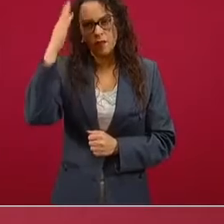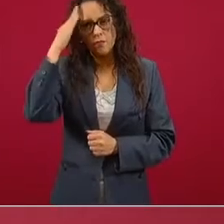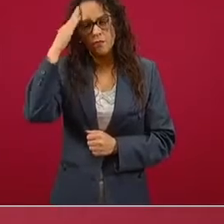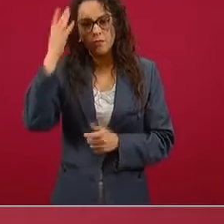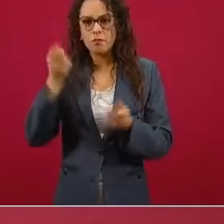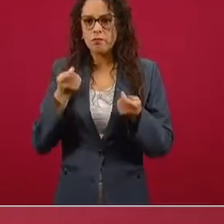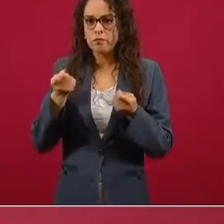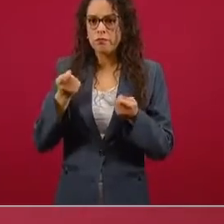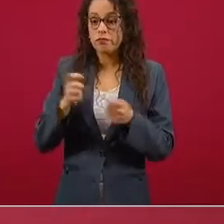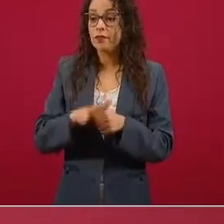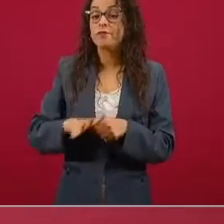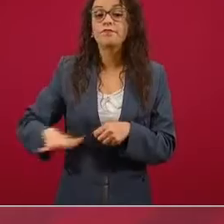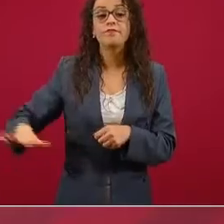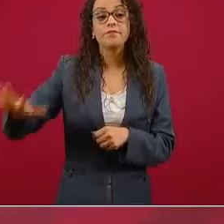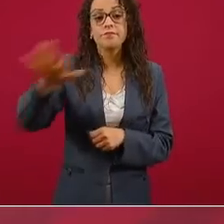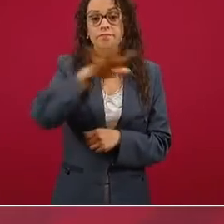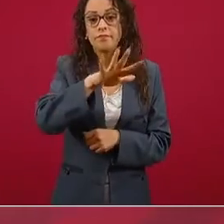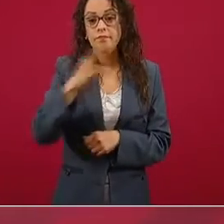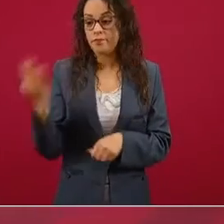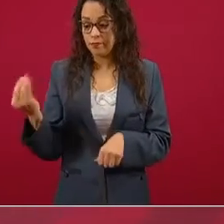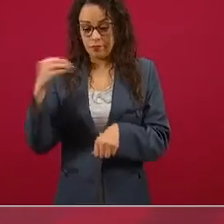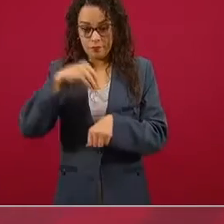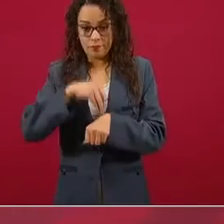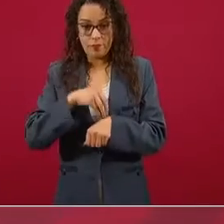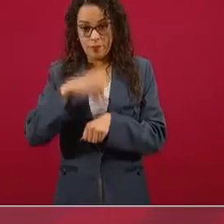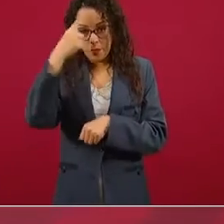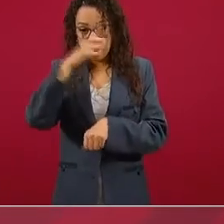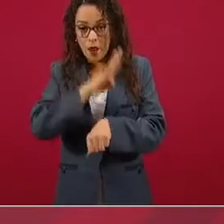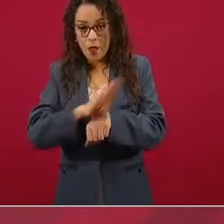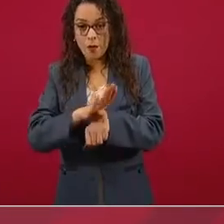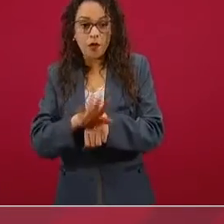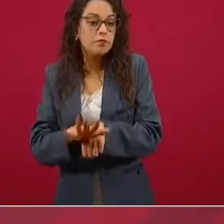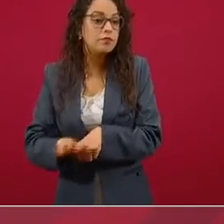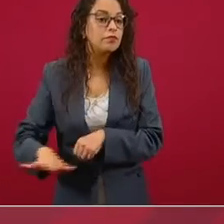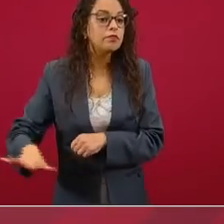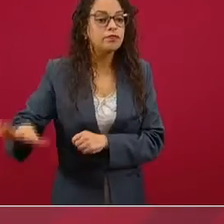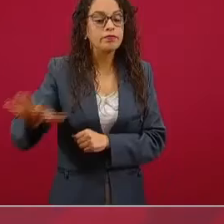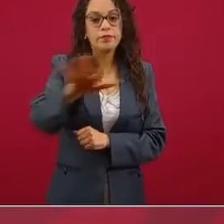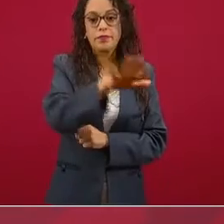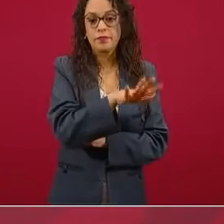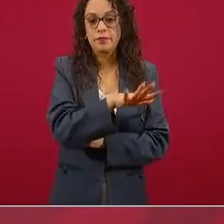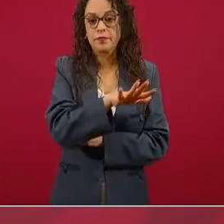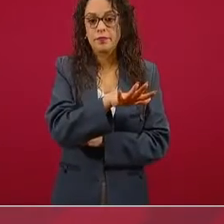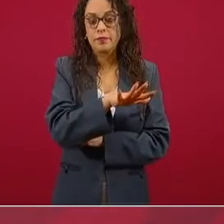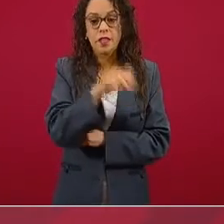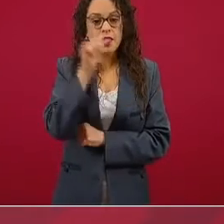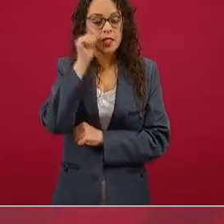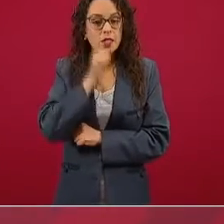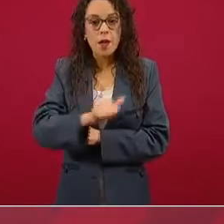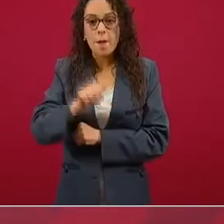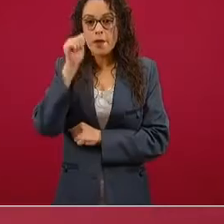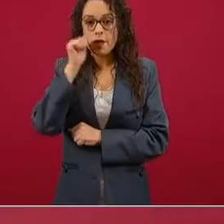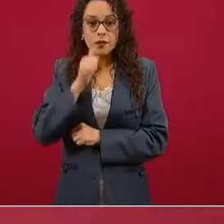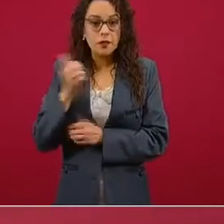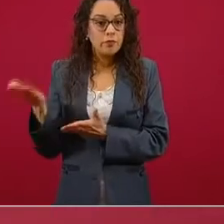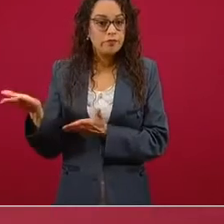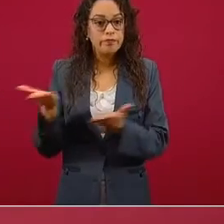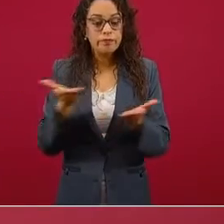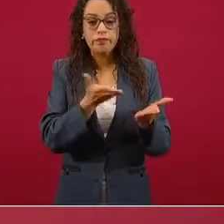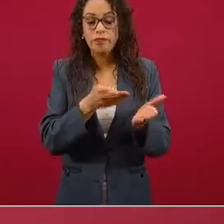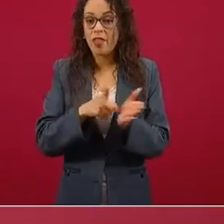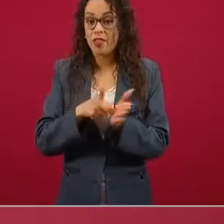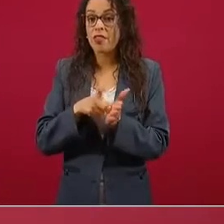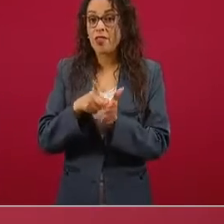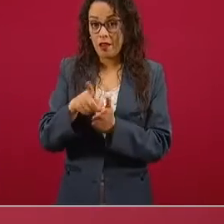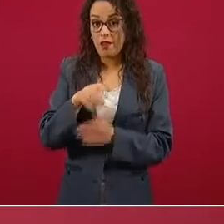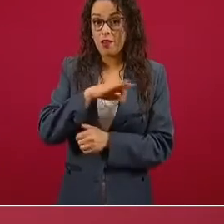instituye para su beneficio. Y el pueblo tiene en todo momento el derecho de